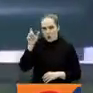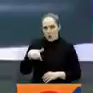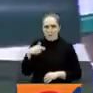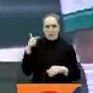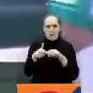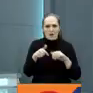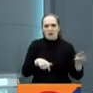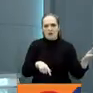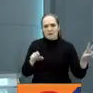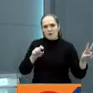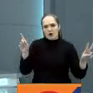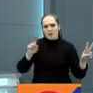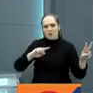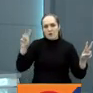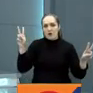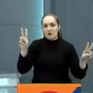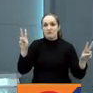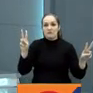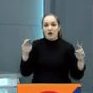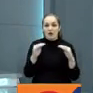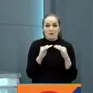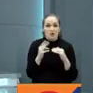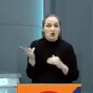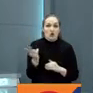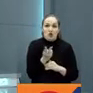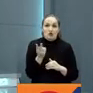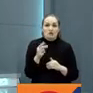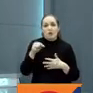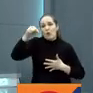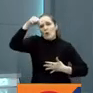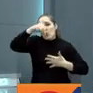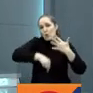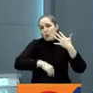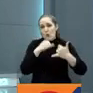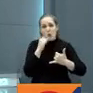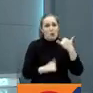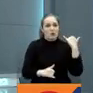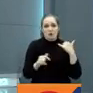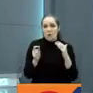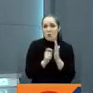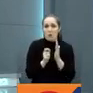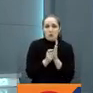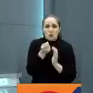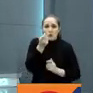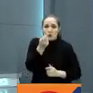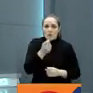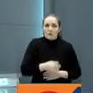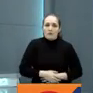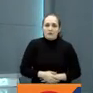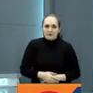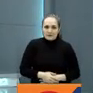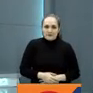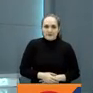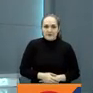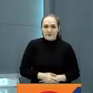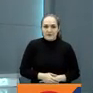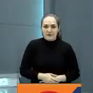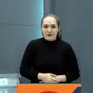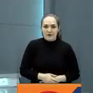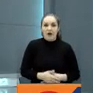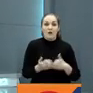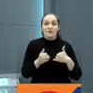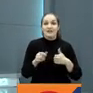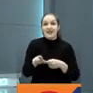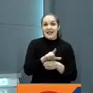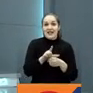paridad. Pero hay que decir que los dos equipos están en el fondo de la tabla con las mismas unidades. 3 fechas en la Liga